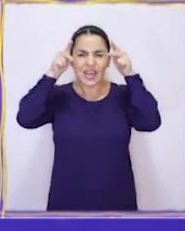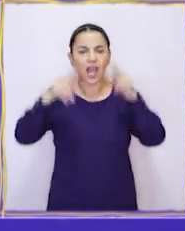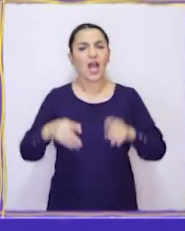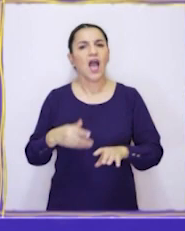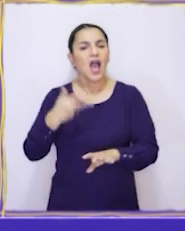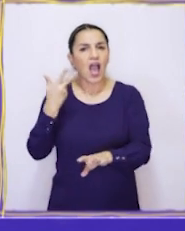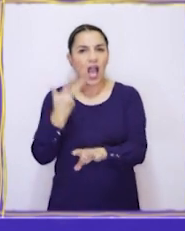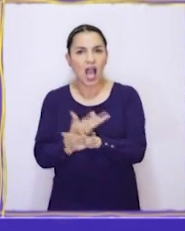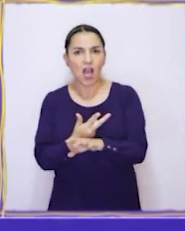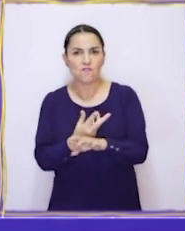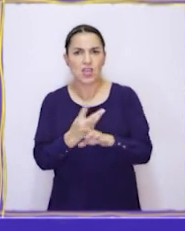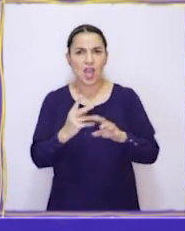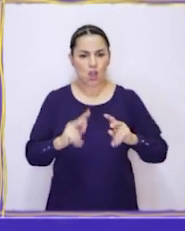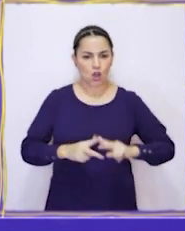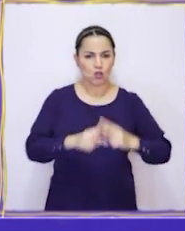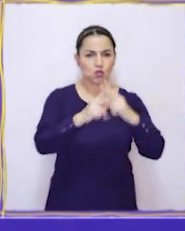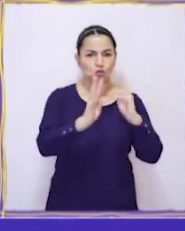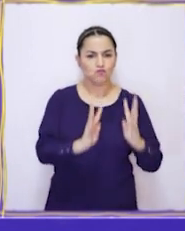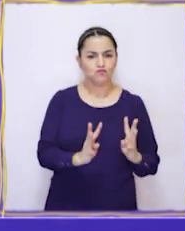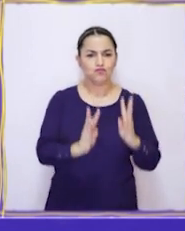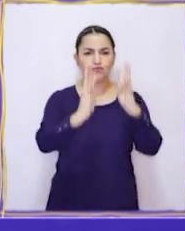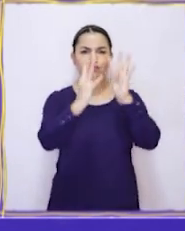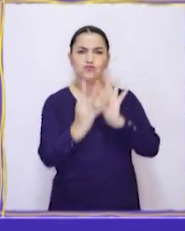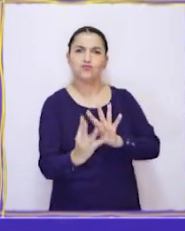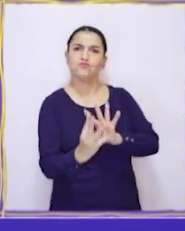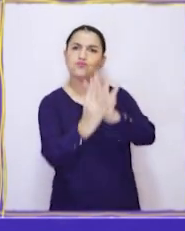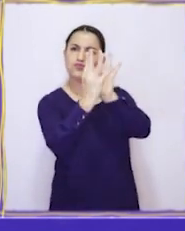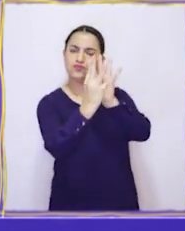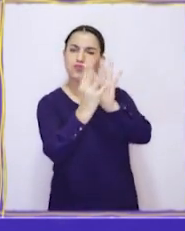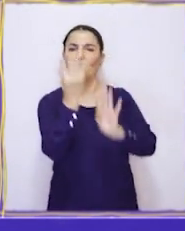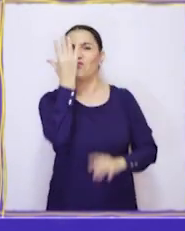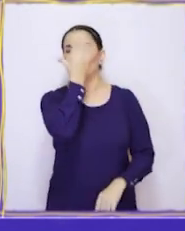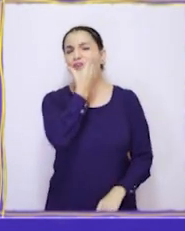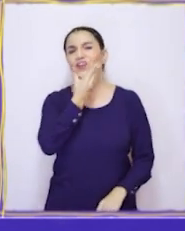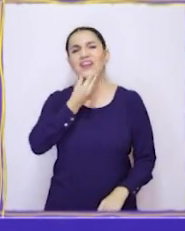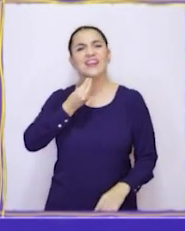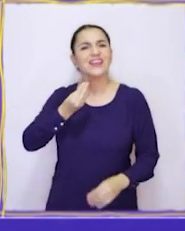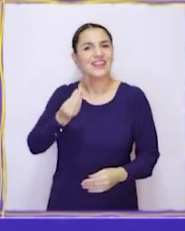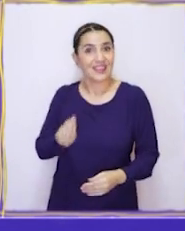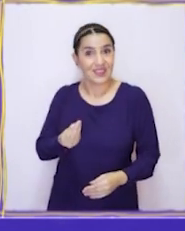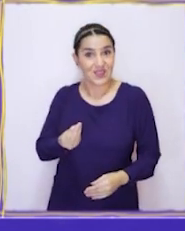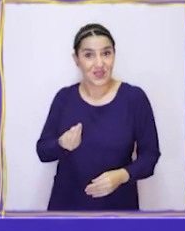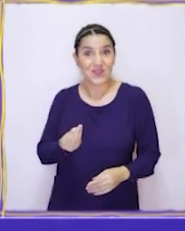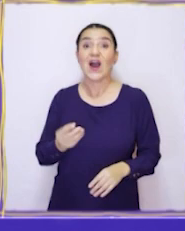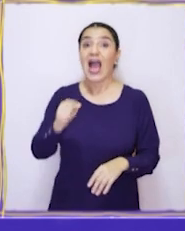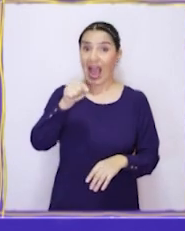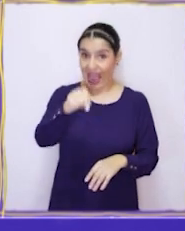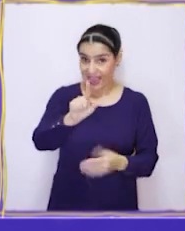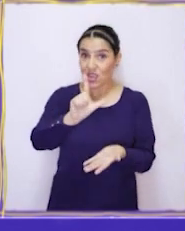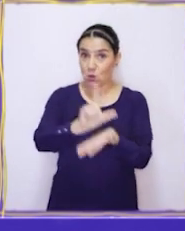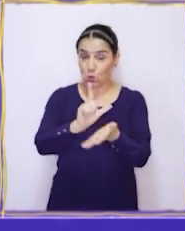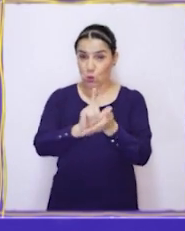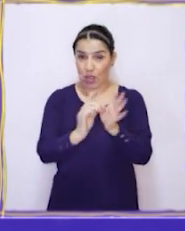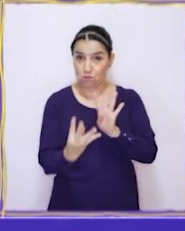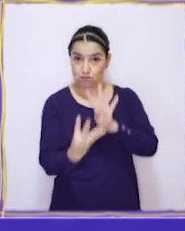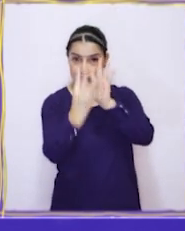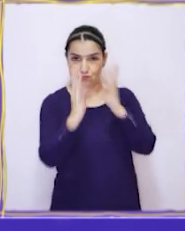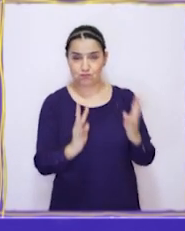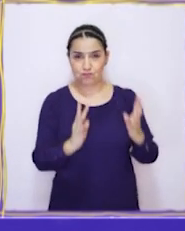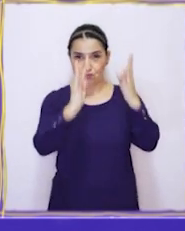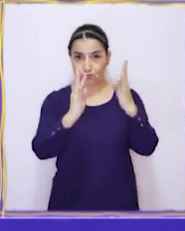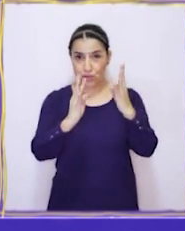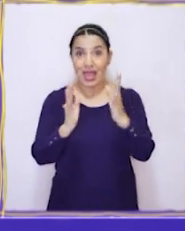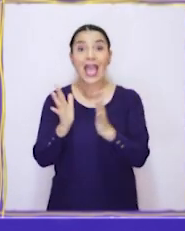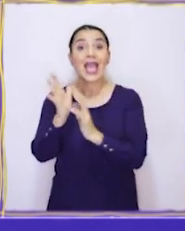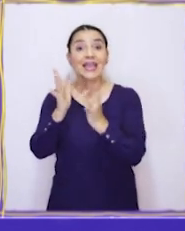que tenían ese edificio tan lindo que se llamaba Acrópolis? Sí, bueno, ahí, en ese mismo lugar, en el